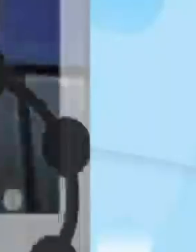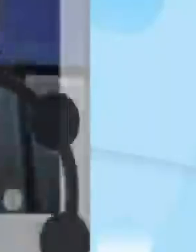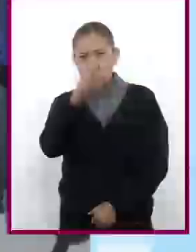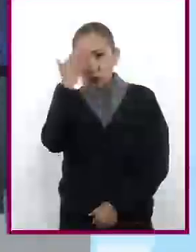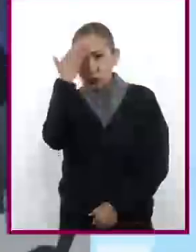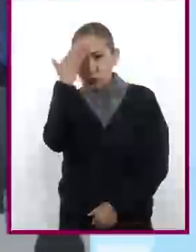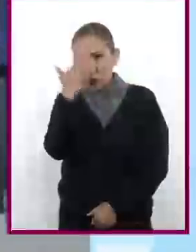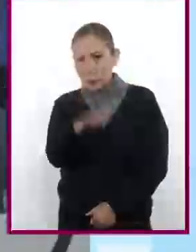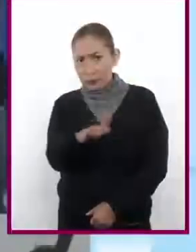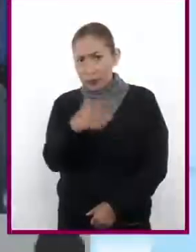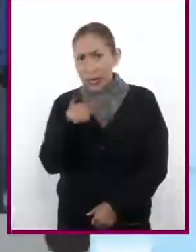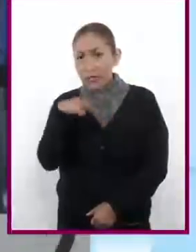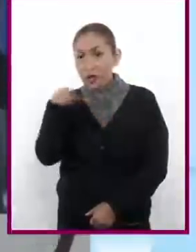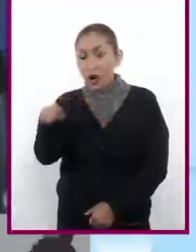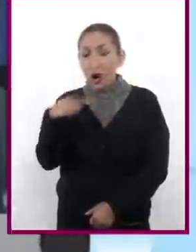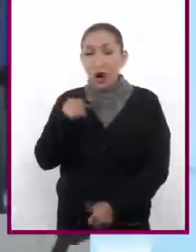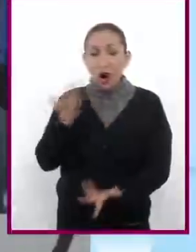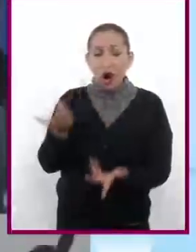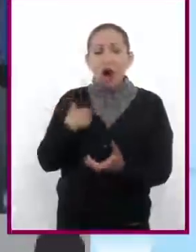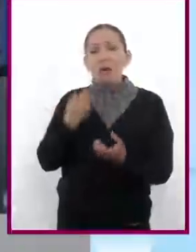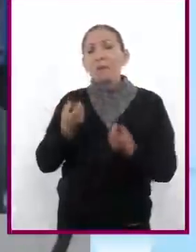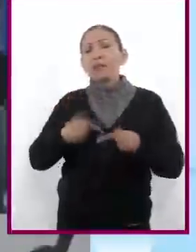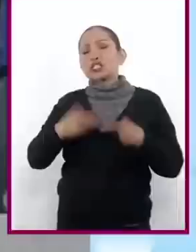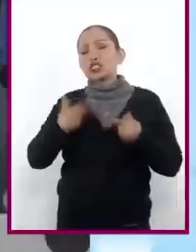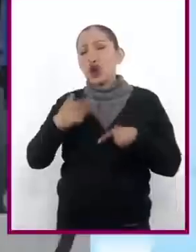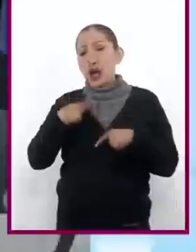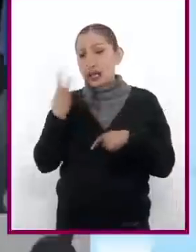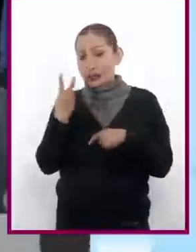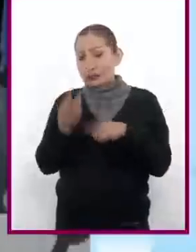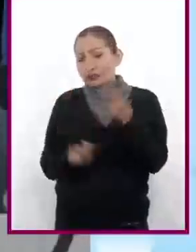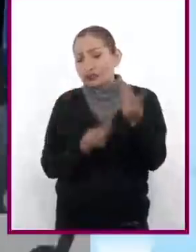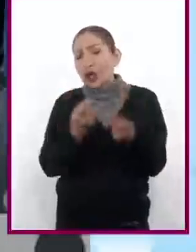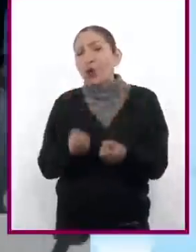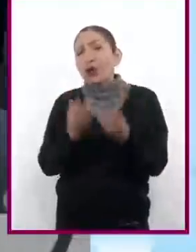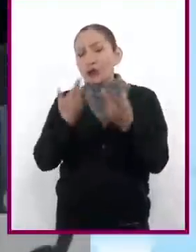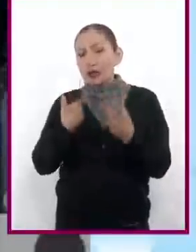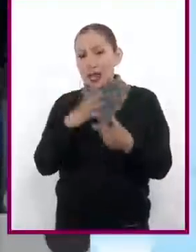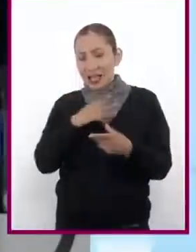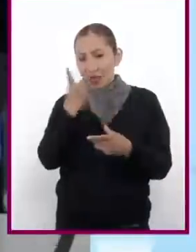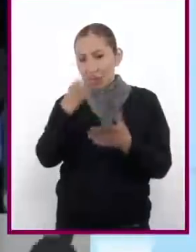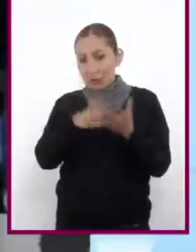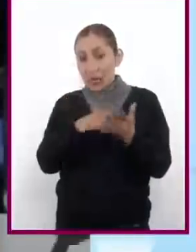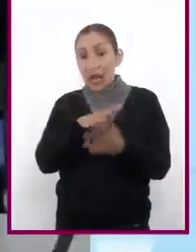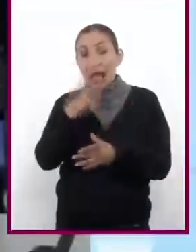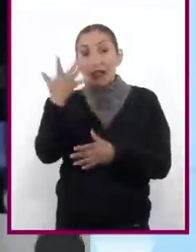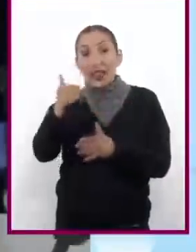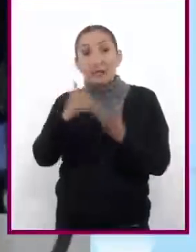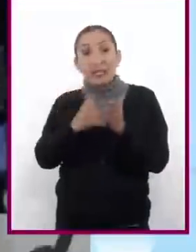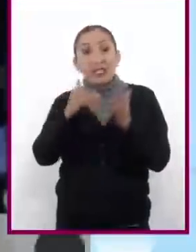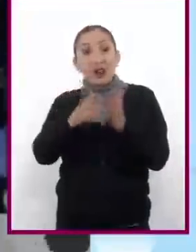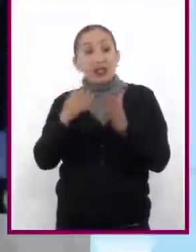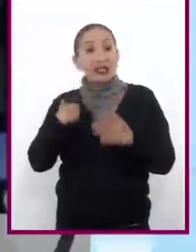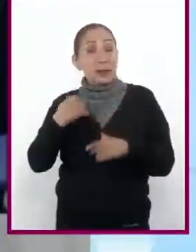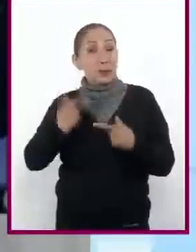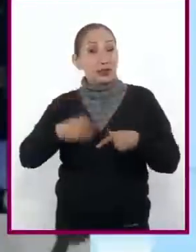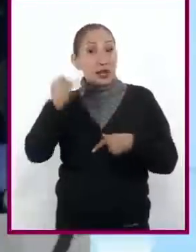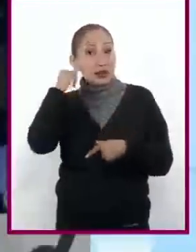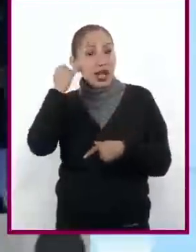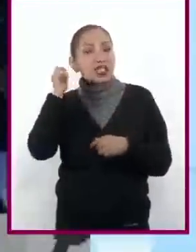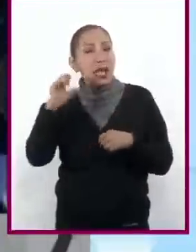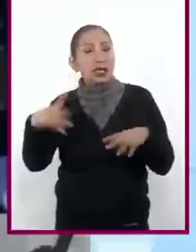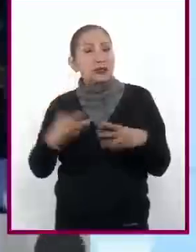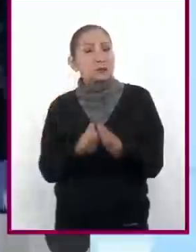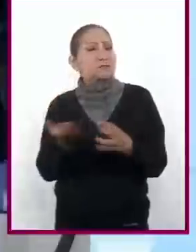¿Sabías que, de acuerdo con el Censo de Población y Vivienda del año 2000, en México habitan poco más de 10 millones de indígenas, lo que